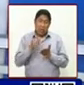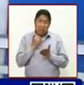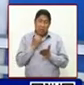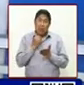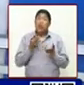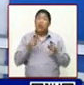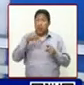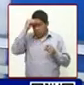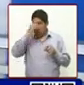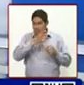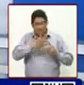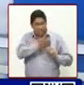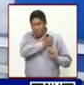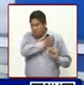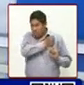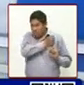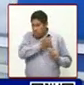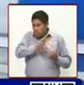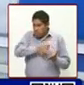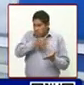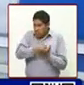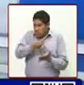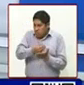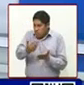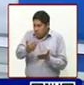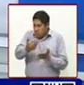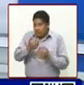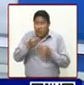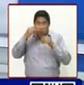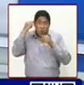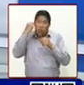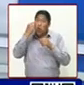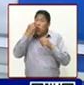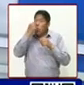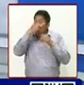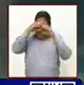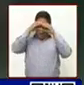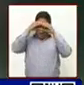Mientras los captores lo están grabando, él tiene los ojos vendados. Veamos.